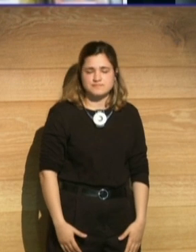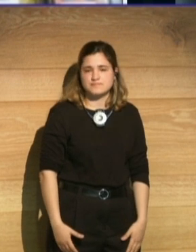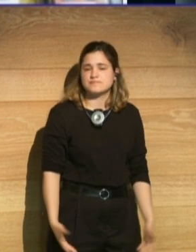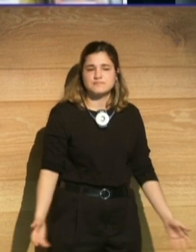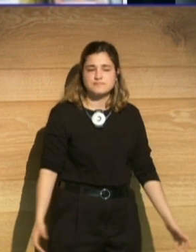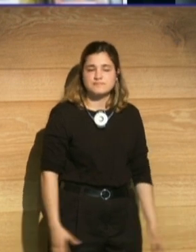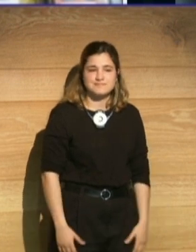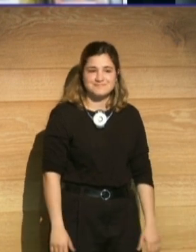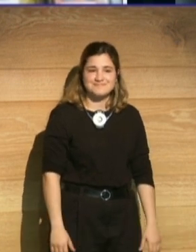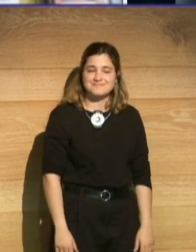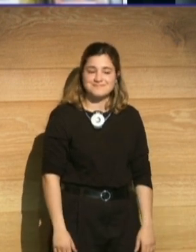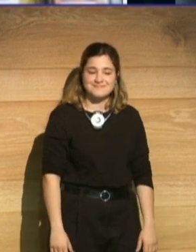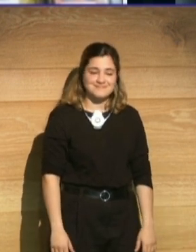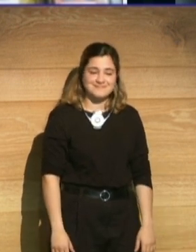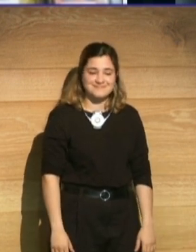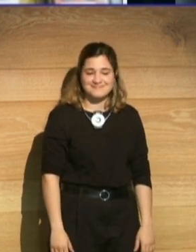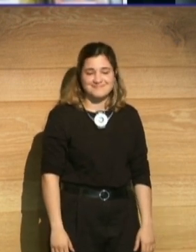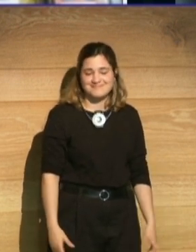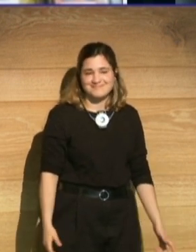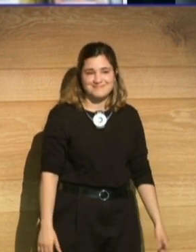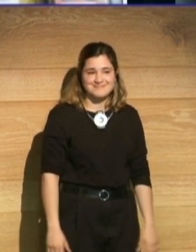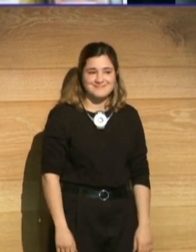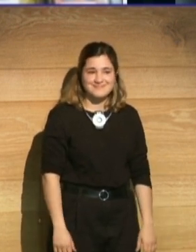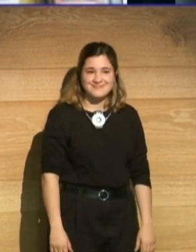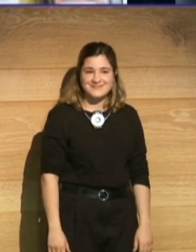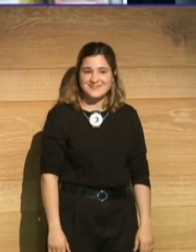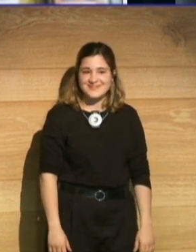No, No, no, no.